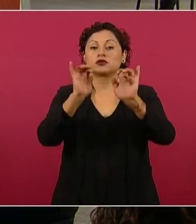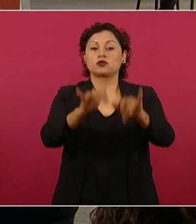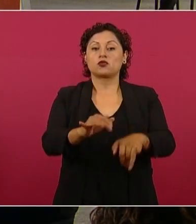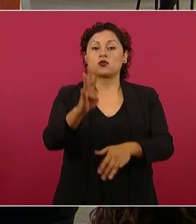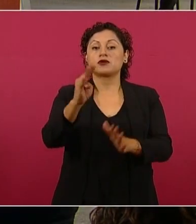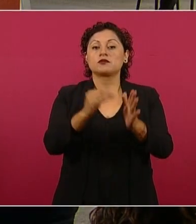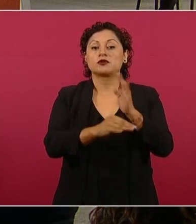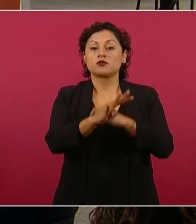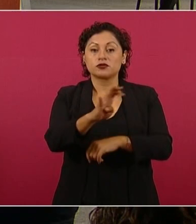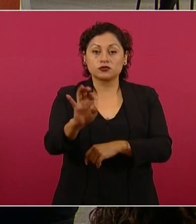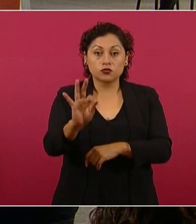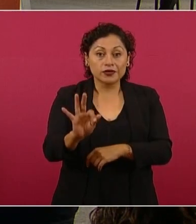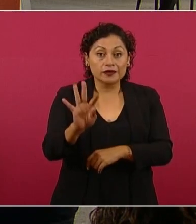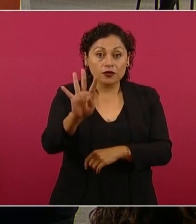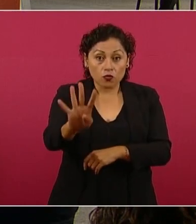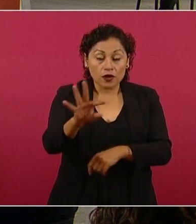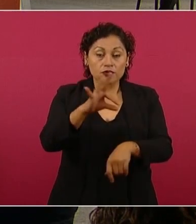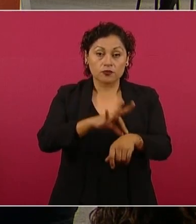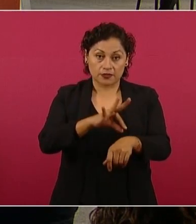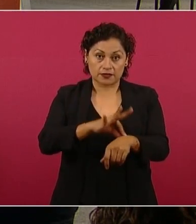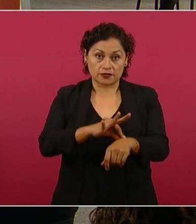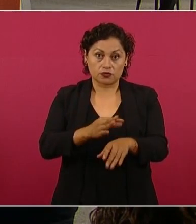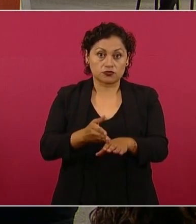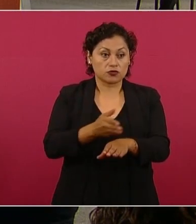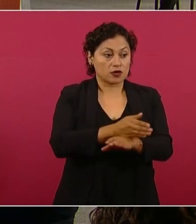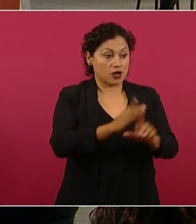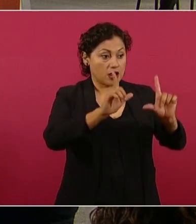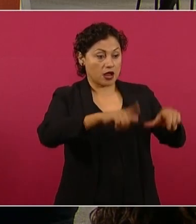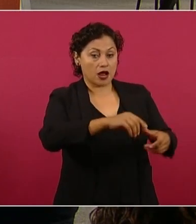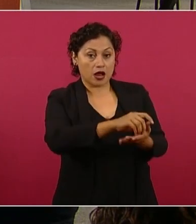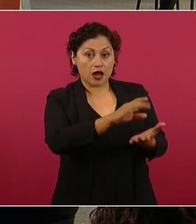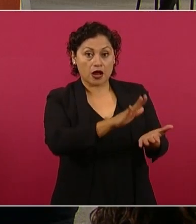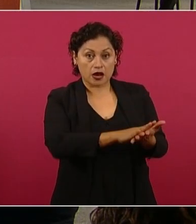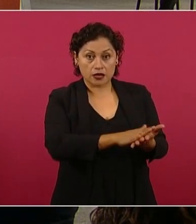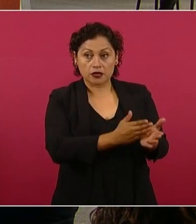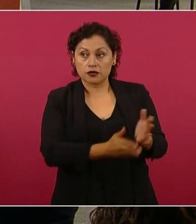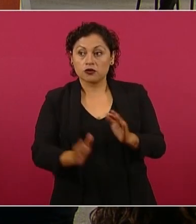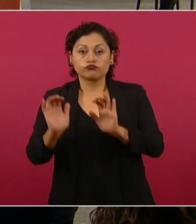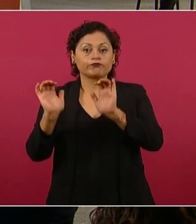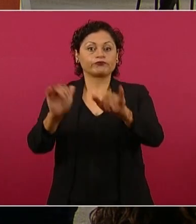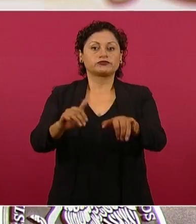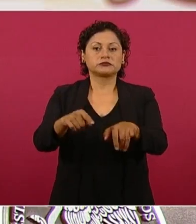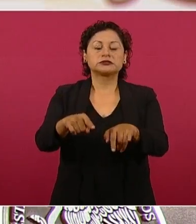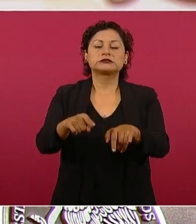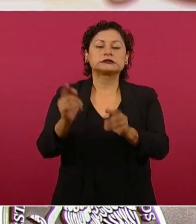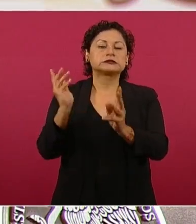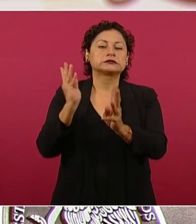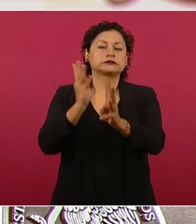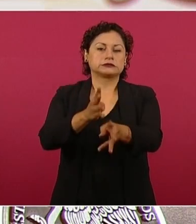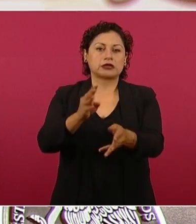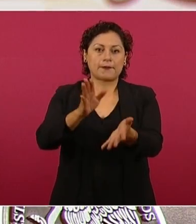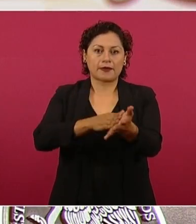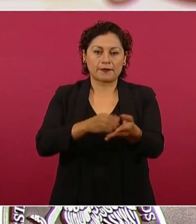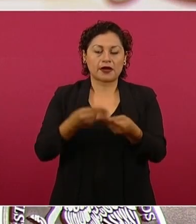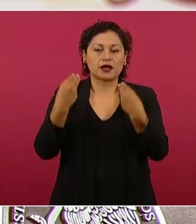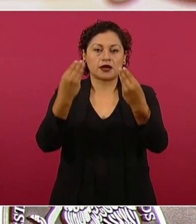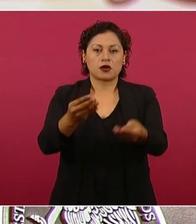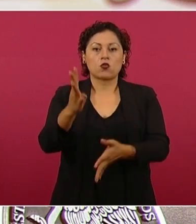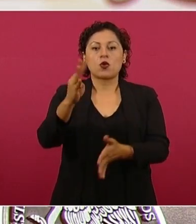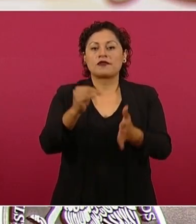4,494 médicos, es decir, el 41% del total de los que se habían registrado. Ellos, estos